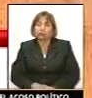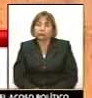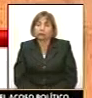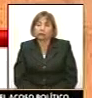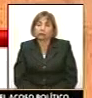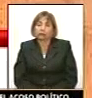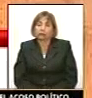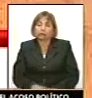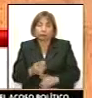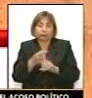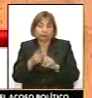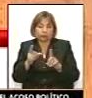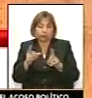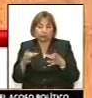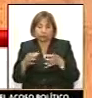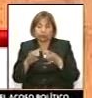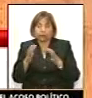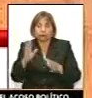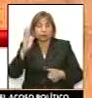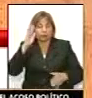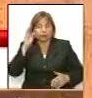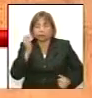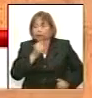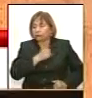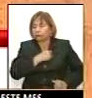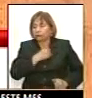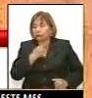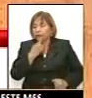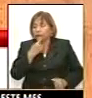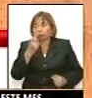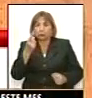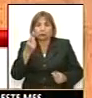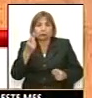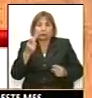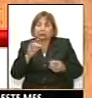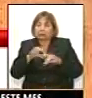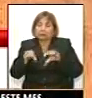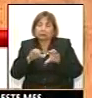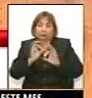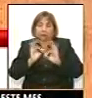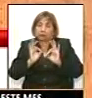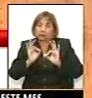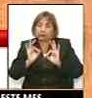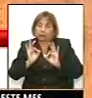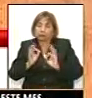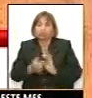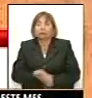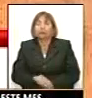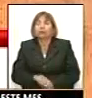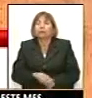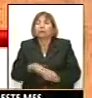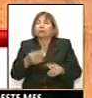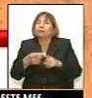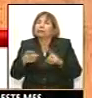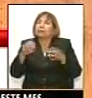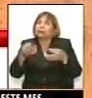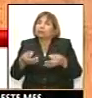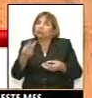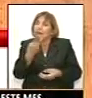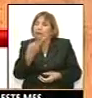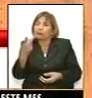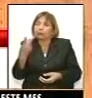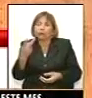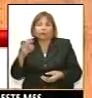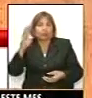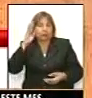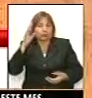La diferencia entre un congresista y un policía no solamente es un rol nada más que nos diferencia. Pero en realidad ambos somos seres humanos